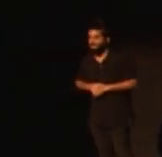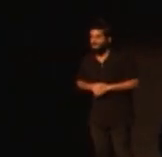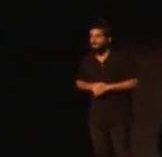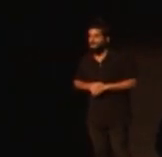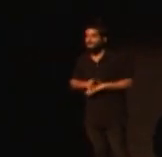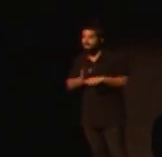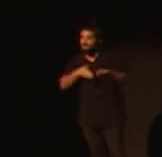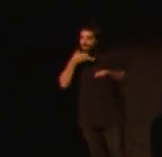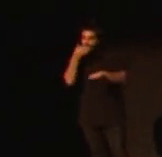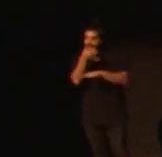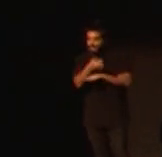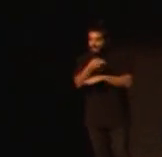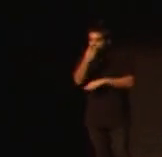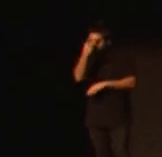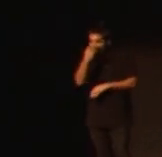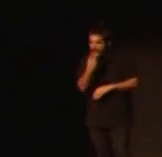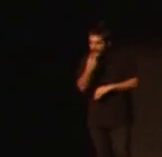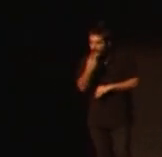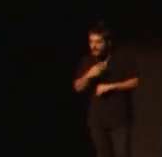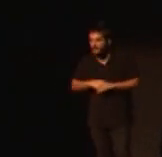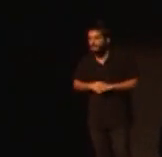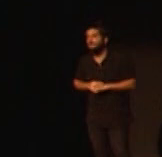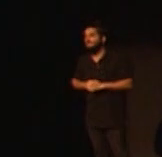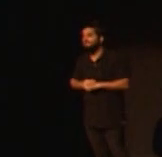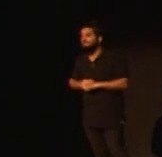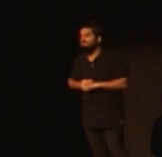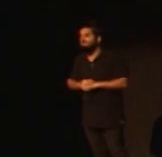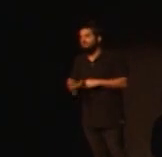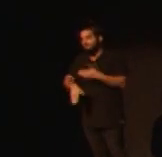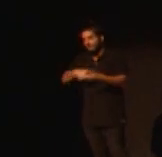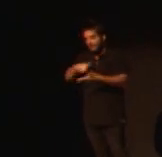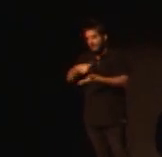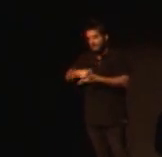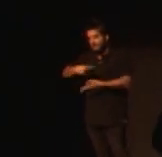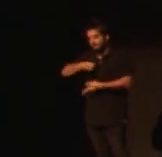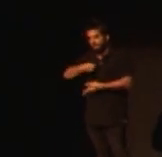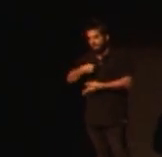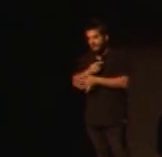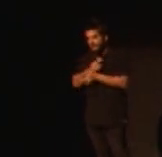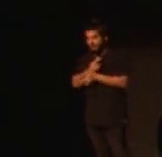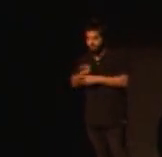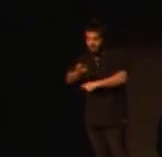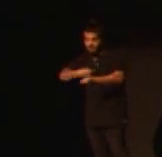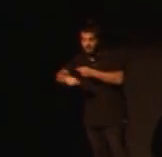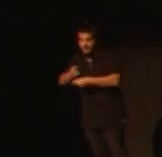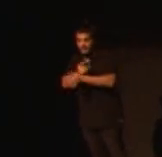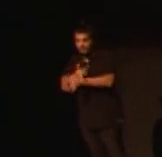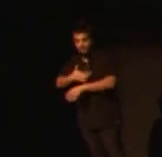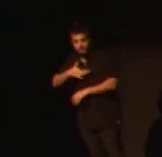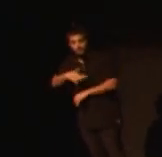la 11, a nuestra 11, y nos pidió la venta de productos de juego responsable. Pero esta